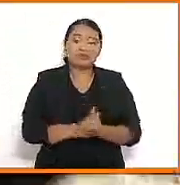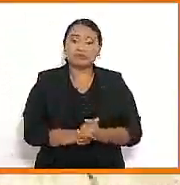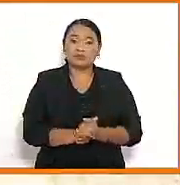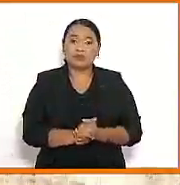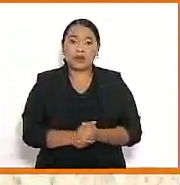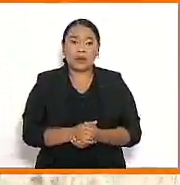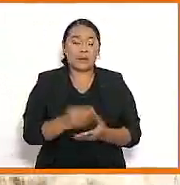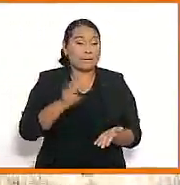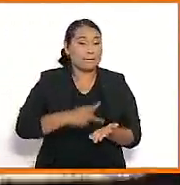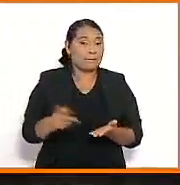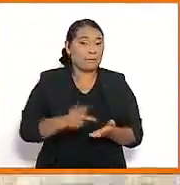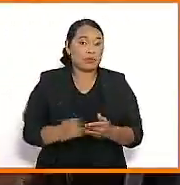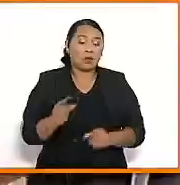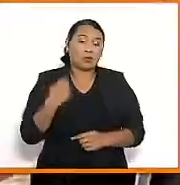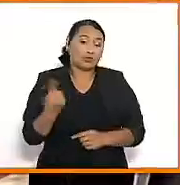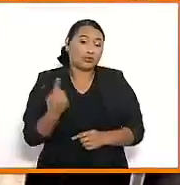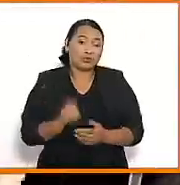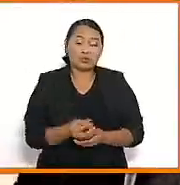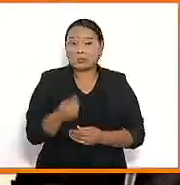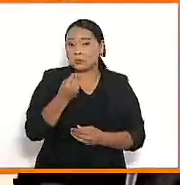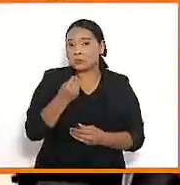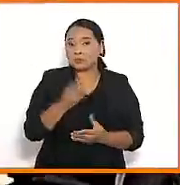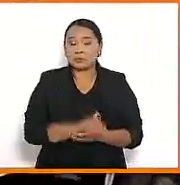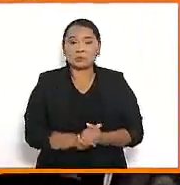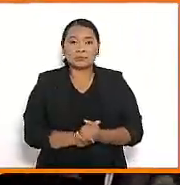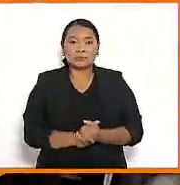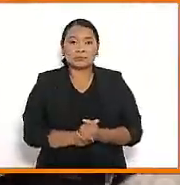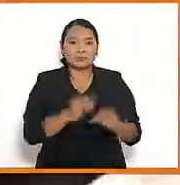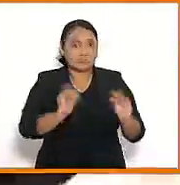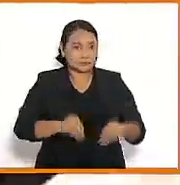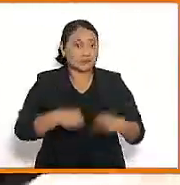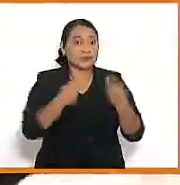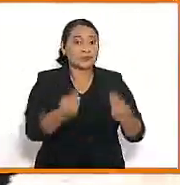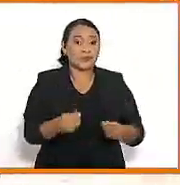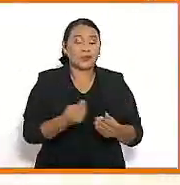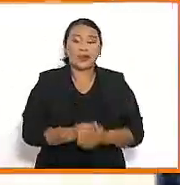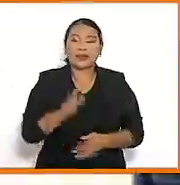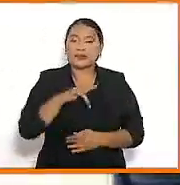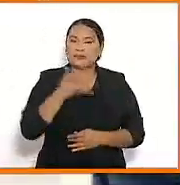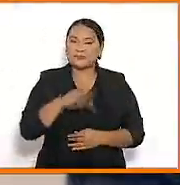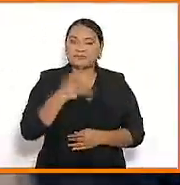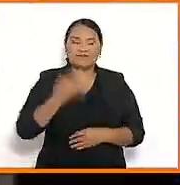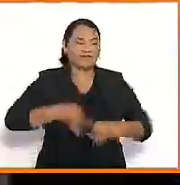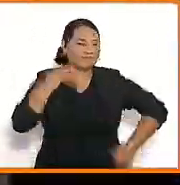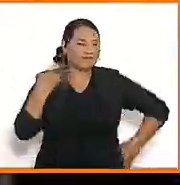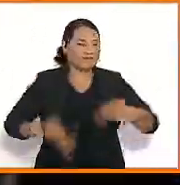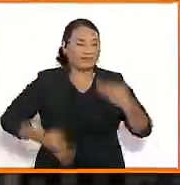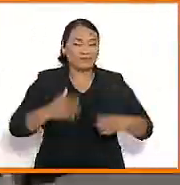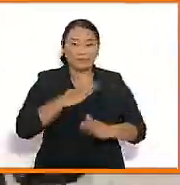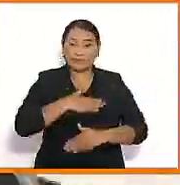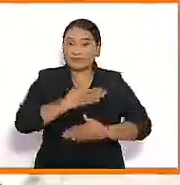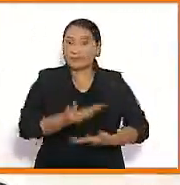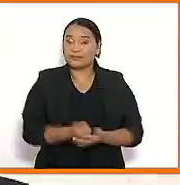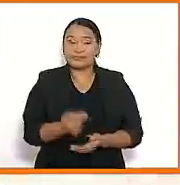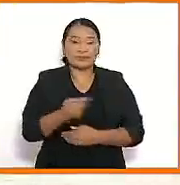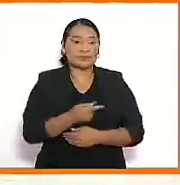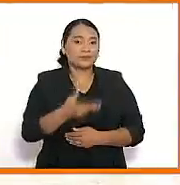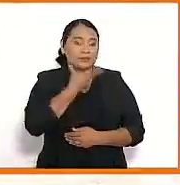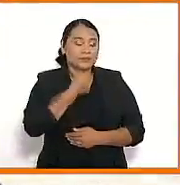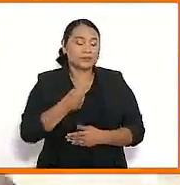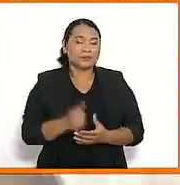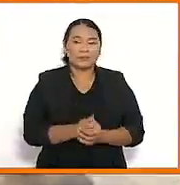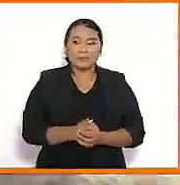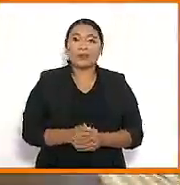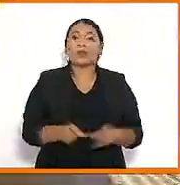pagar pasajes. La donación entregada llenó de alegría y agradecimiento a José Santos y dejó en el equipo